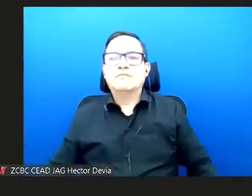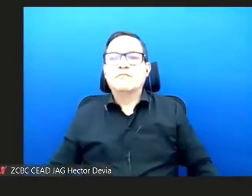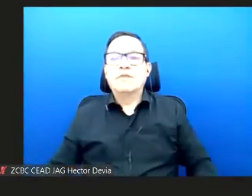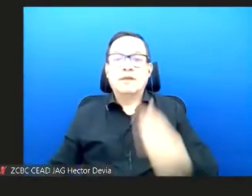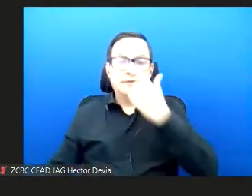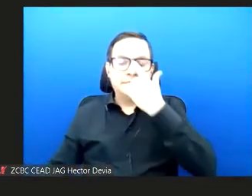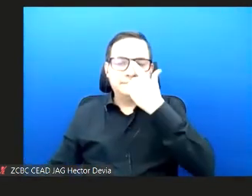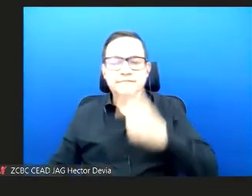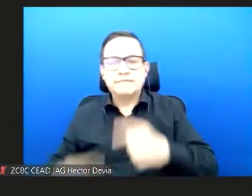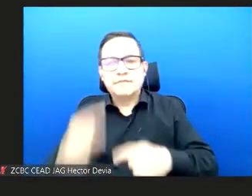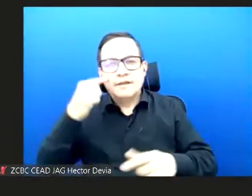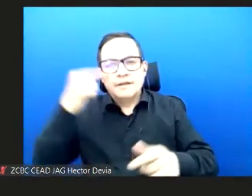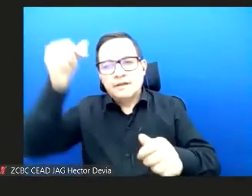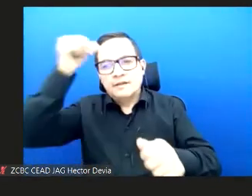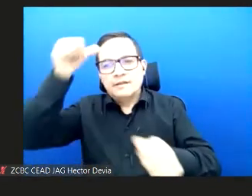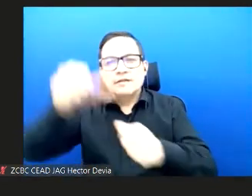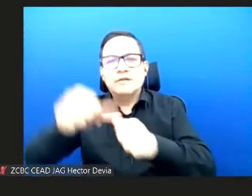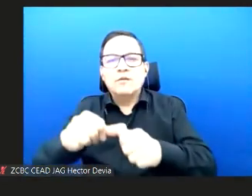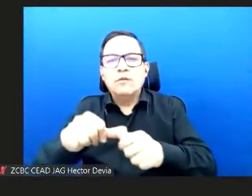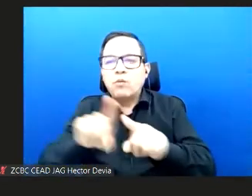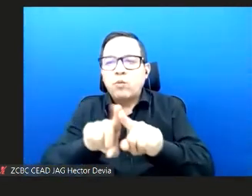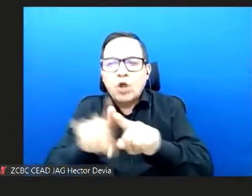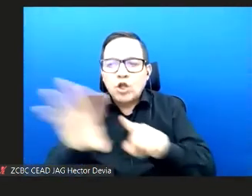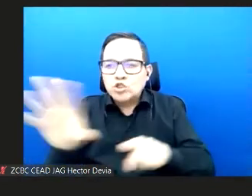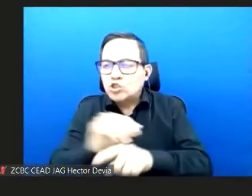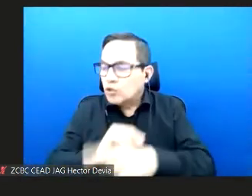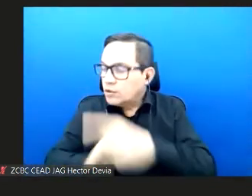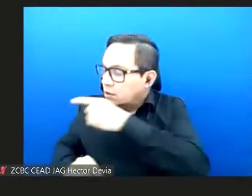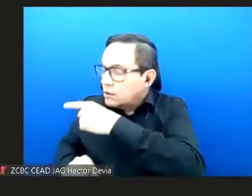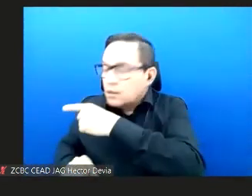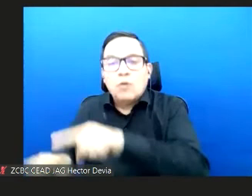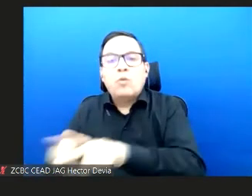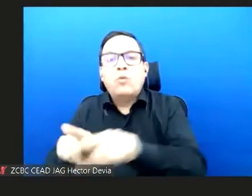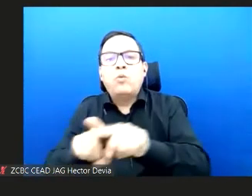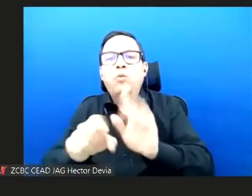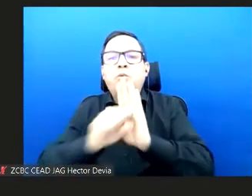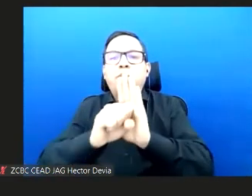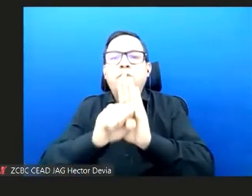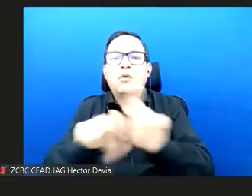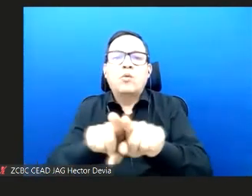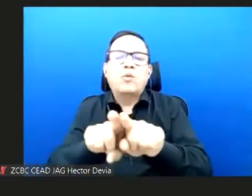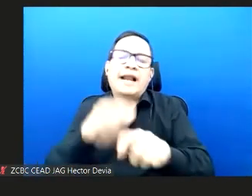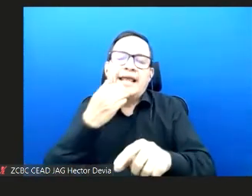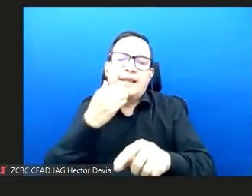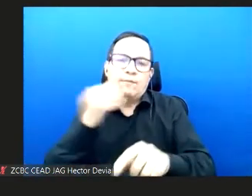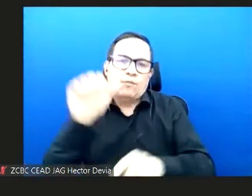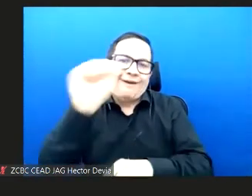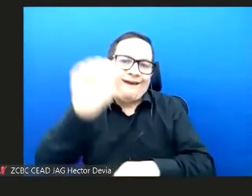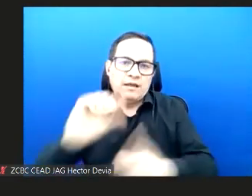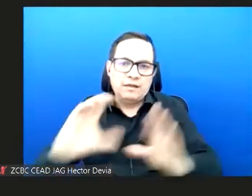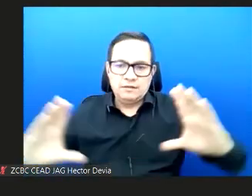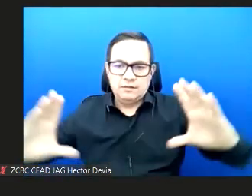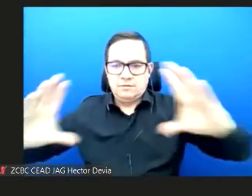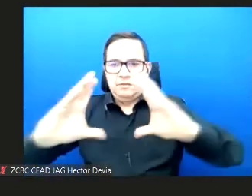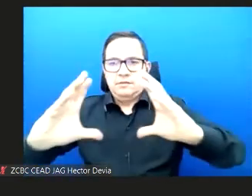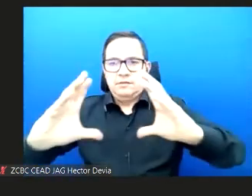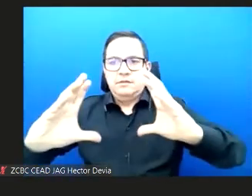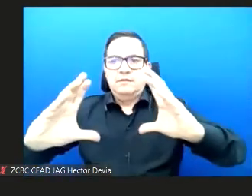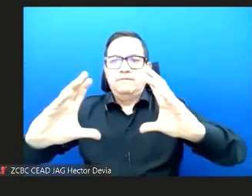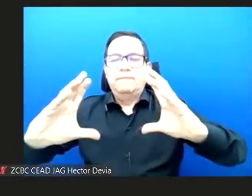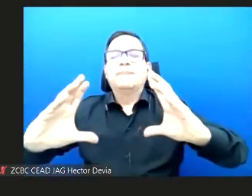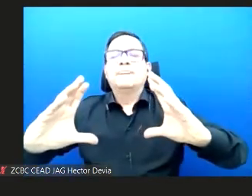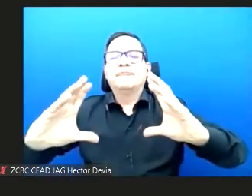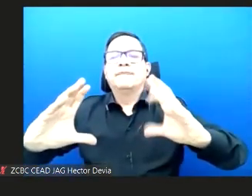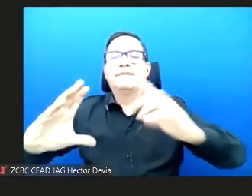Entonces, recordemos que todo esto me va a representar la A que vimos allá en nuestra definición. Entonces, yo lo leería